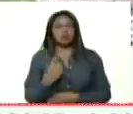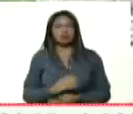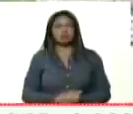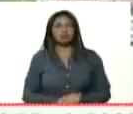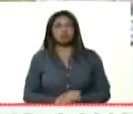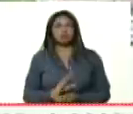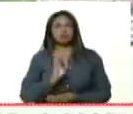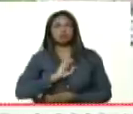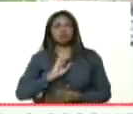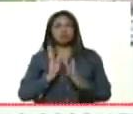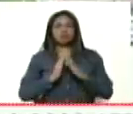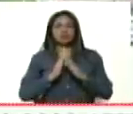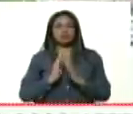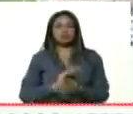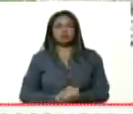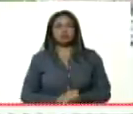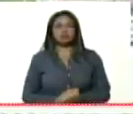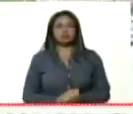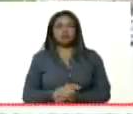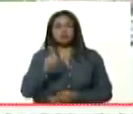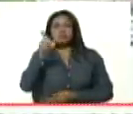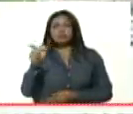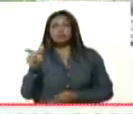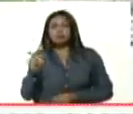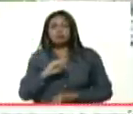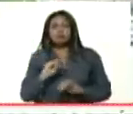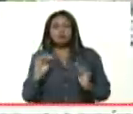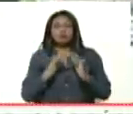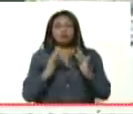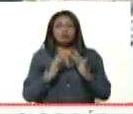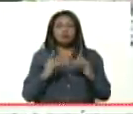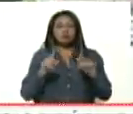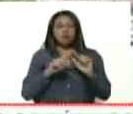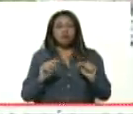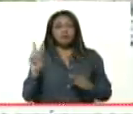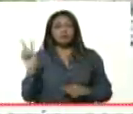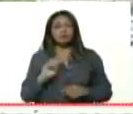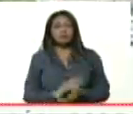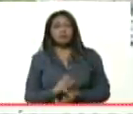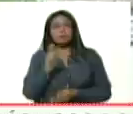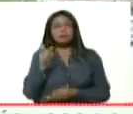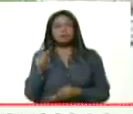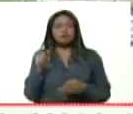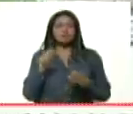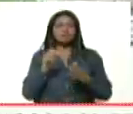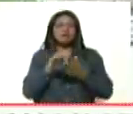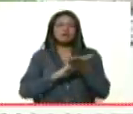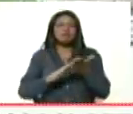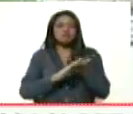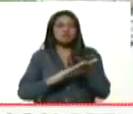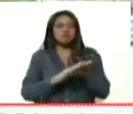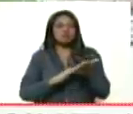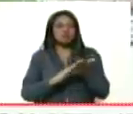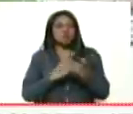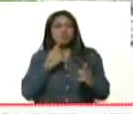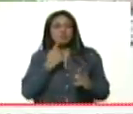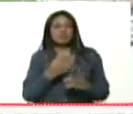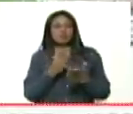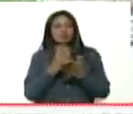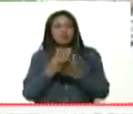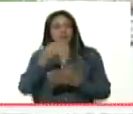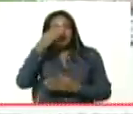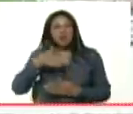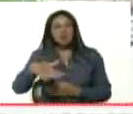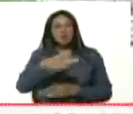su vivienda. Son los casos que presenta Venezuela, sus estadísticas de recuperación, como lo hemos dicho a la